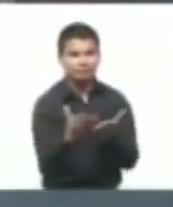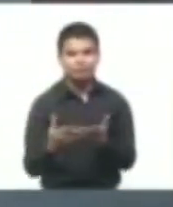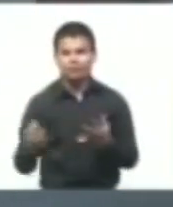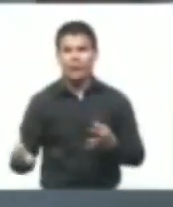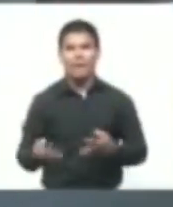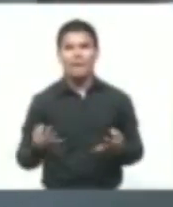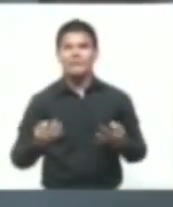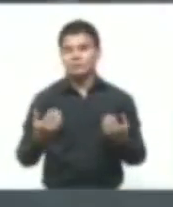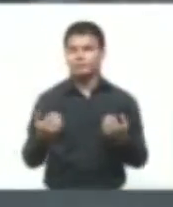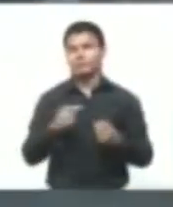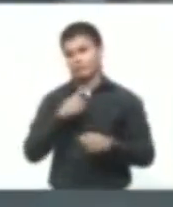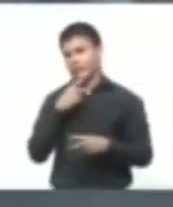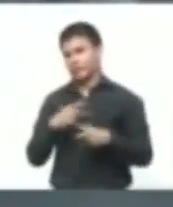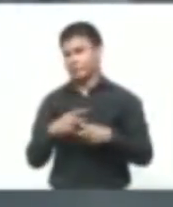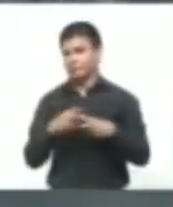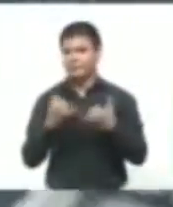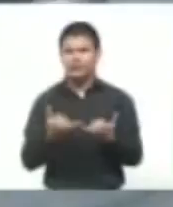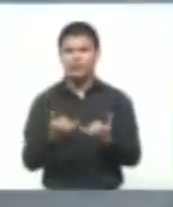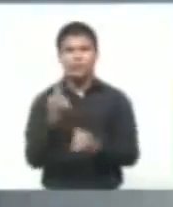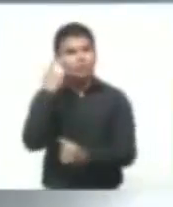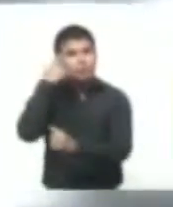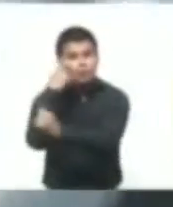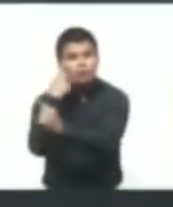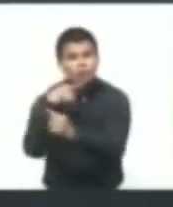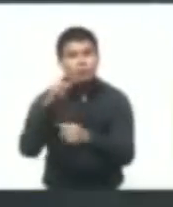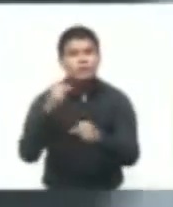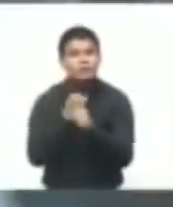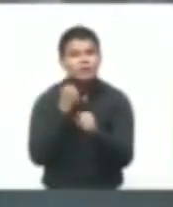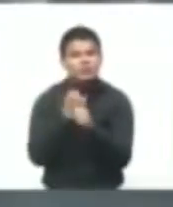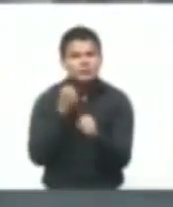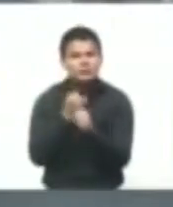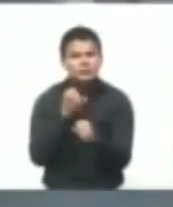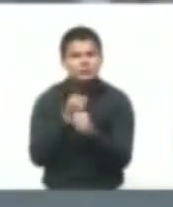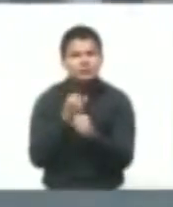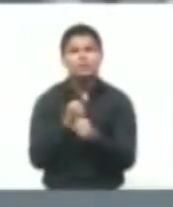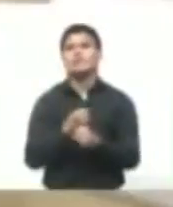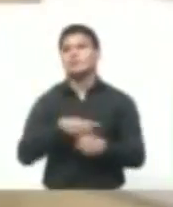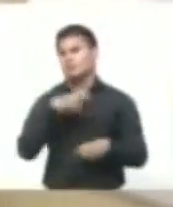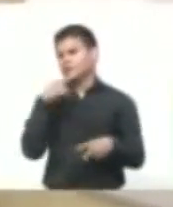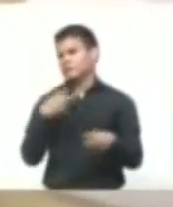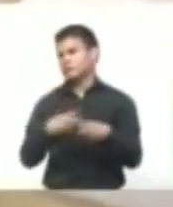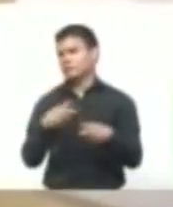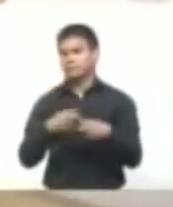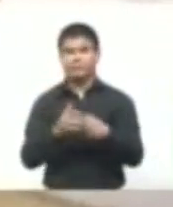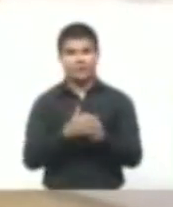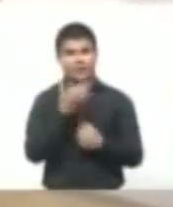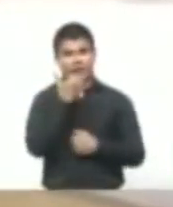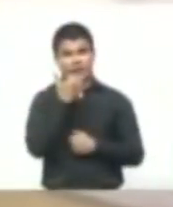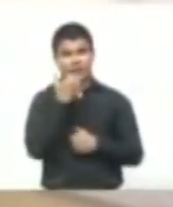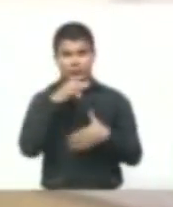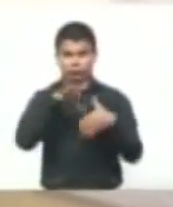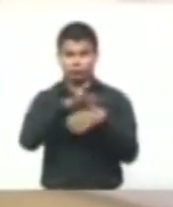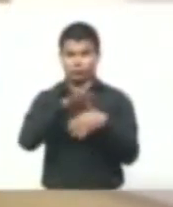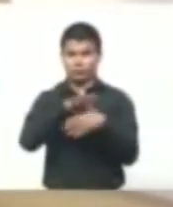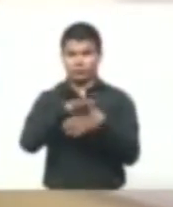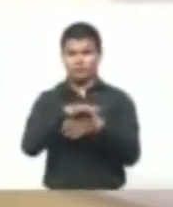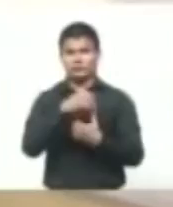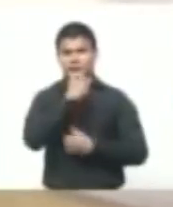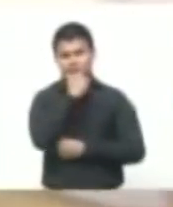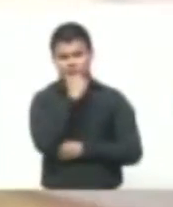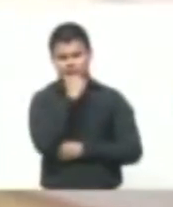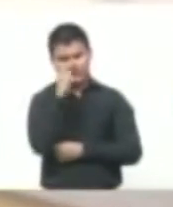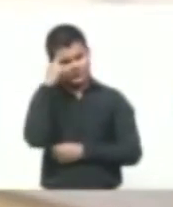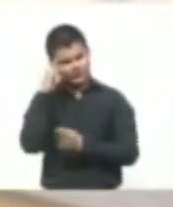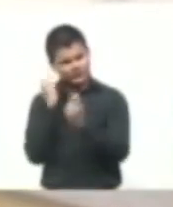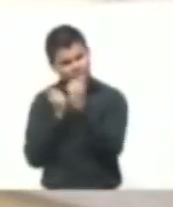aumento representa el costo de un día de trabajo del salario mínimo para un transportador. Un taxista hace un cálculo y resulta que